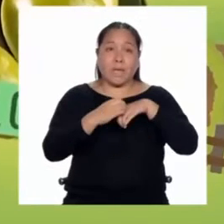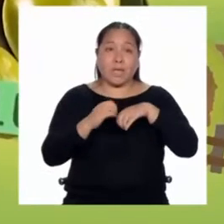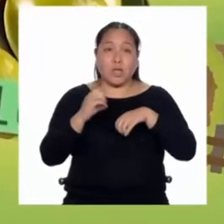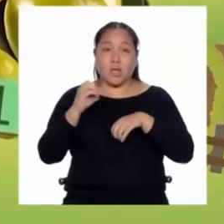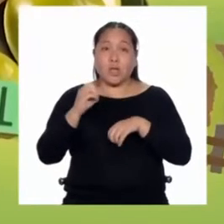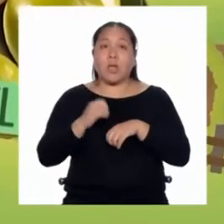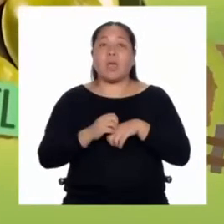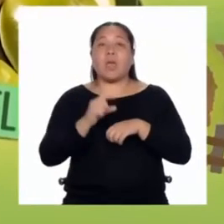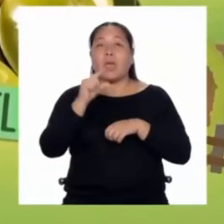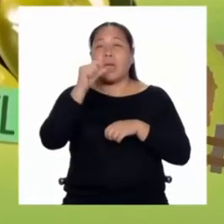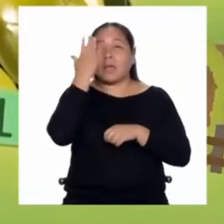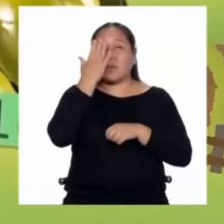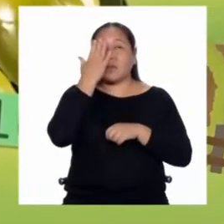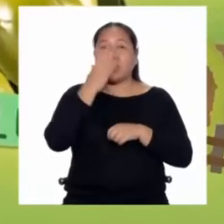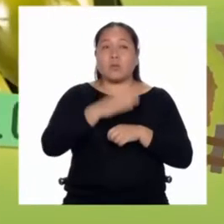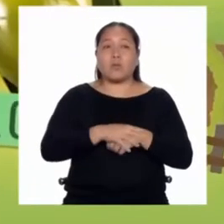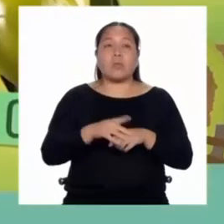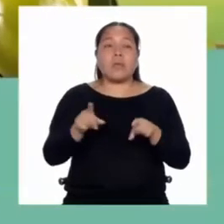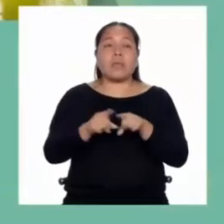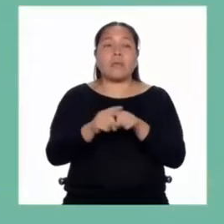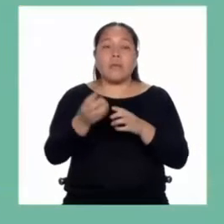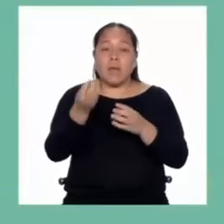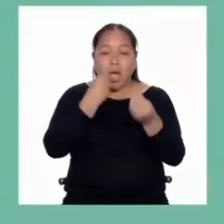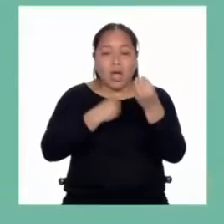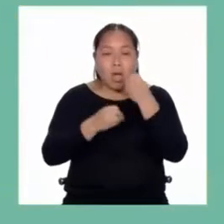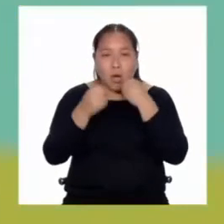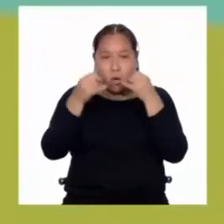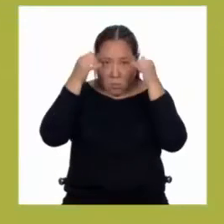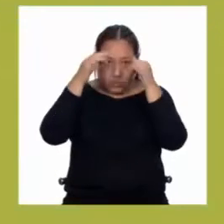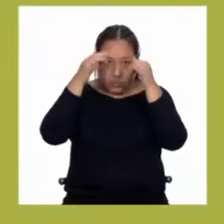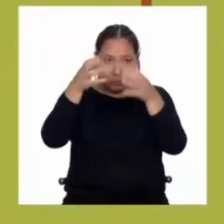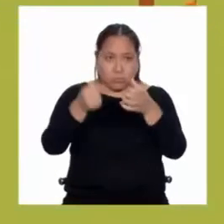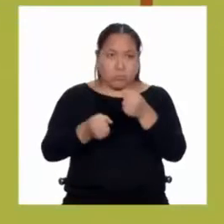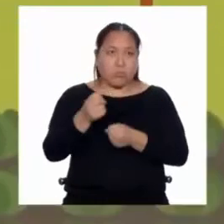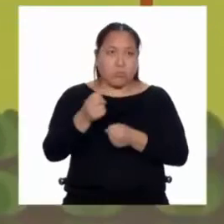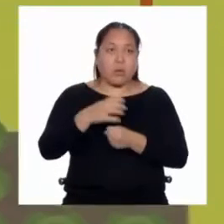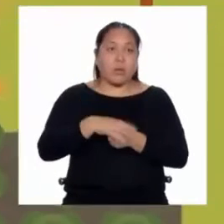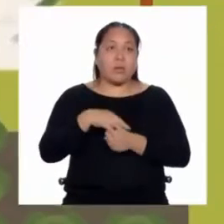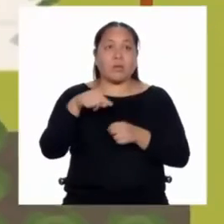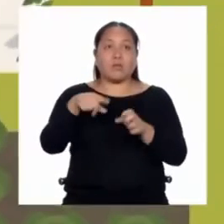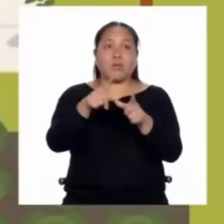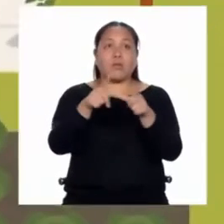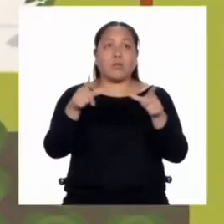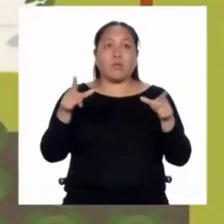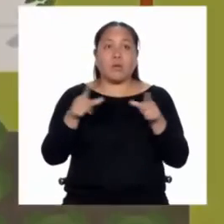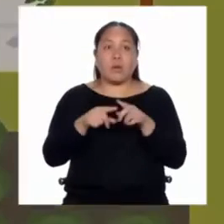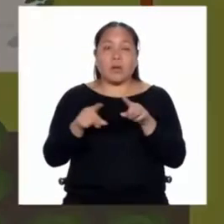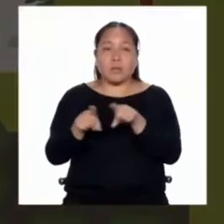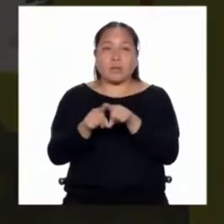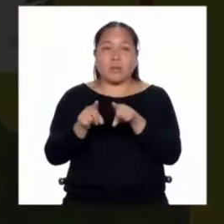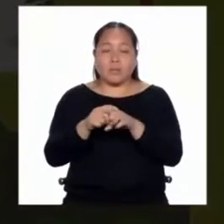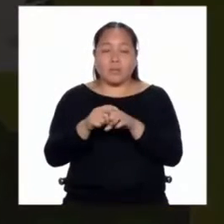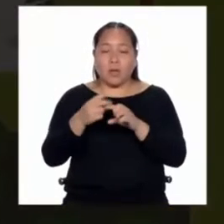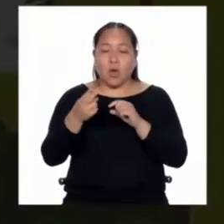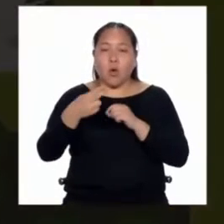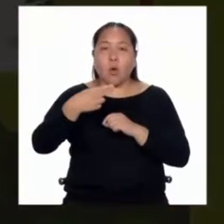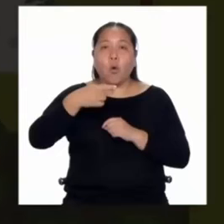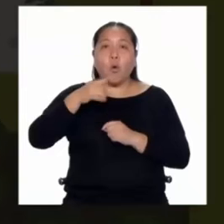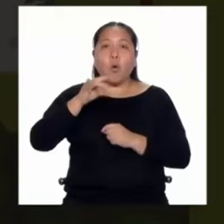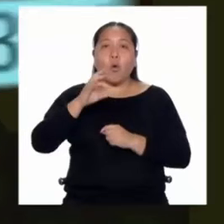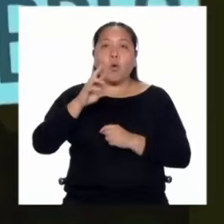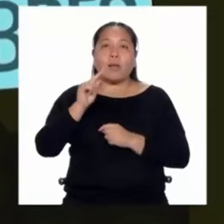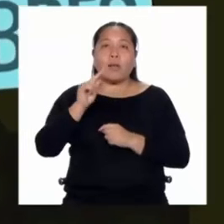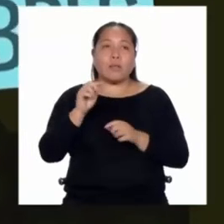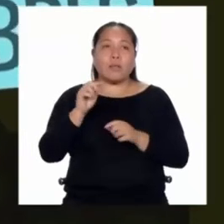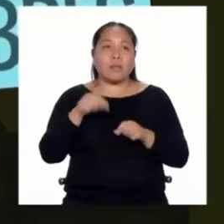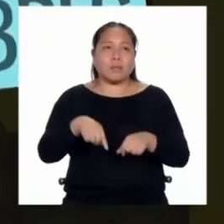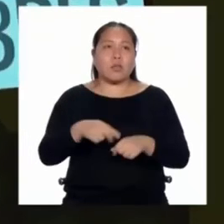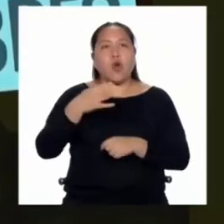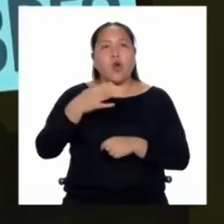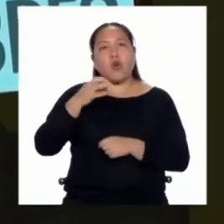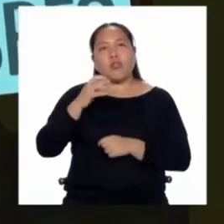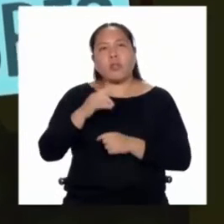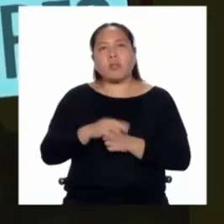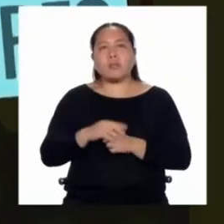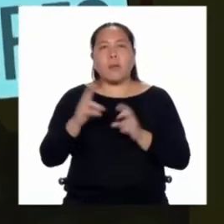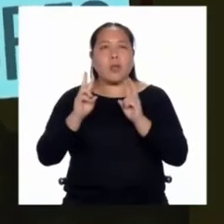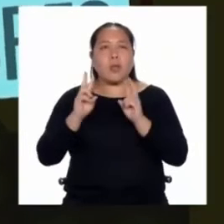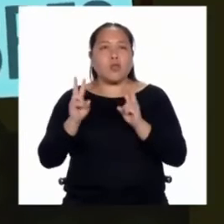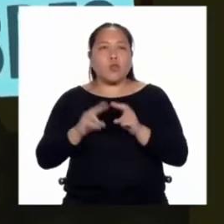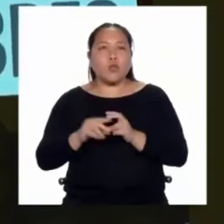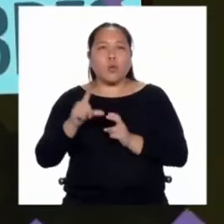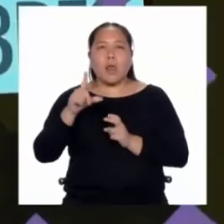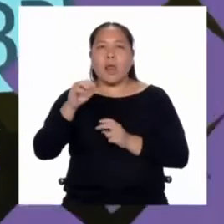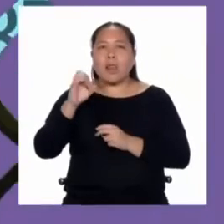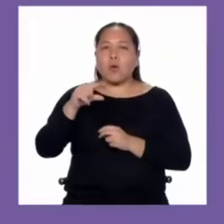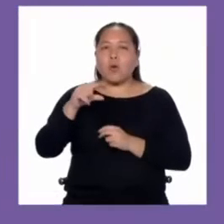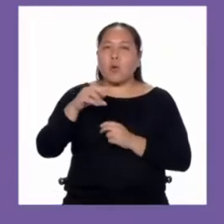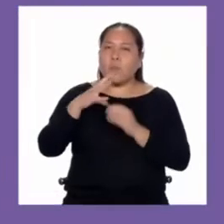la alimentación del ganado. En estas zonas también se han desarrollado huertas en las que se cultivan hortalizas, verduras, legumbres y